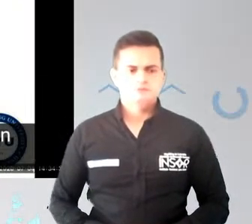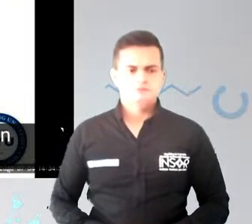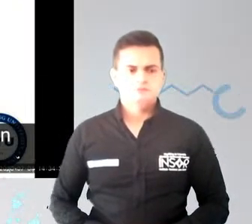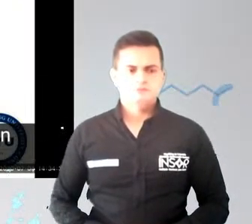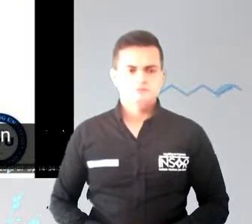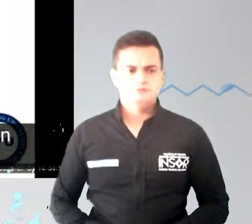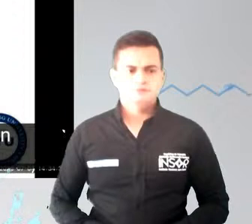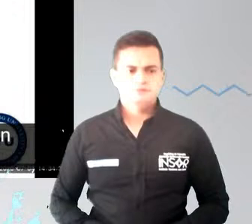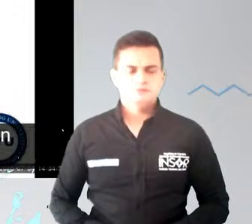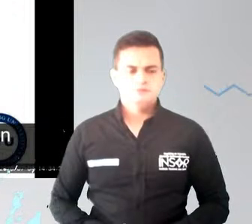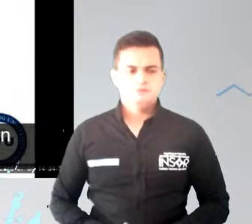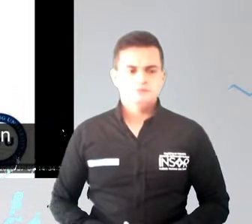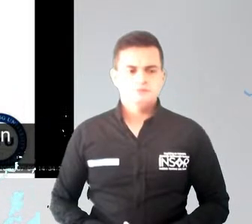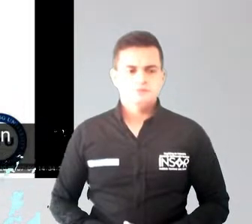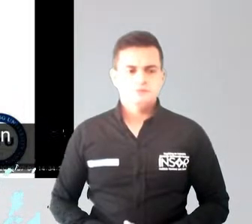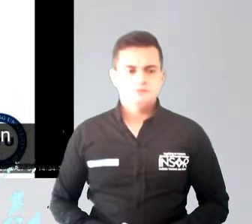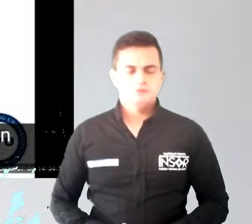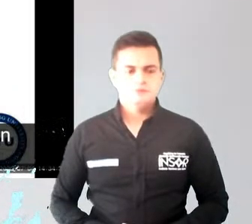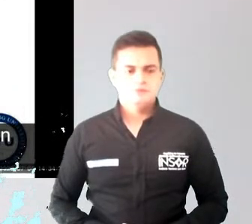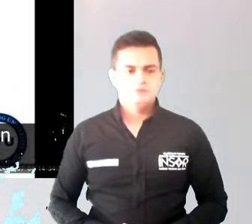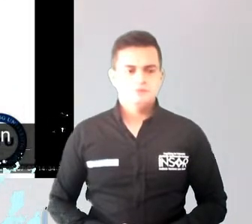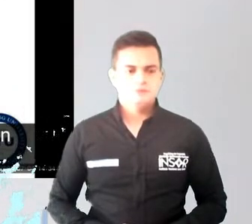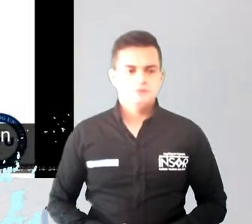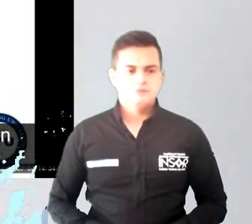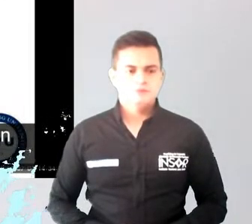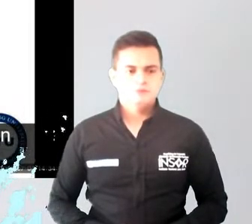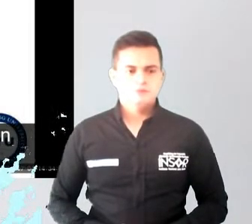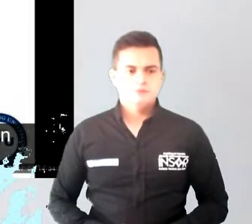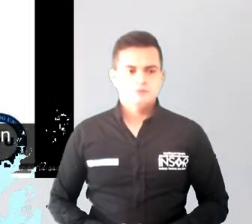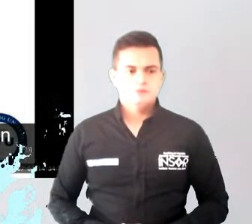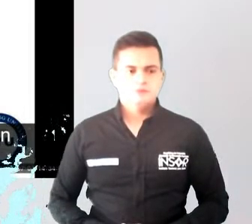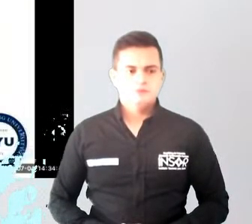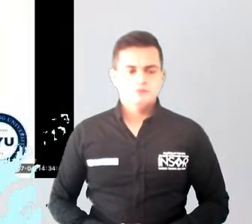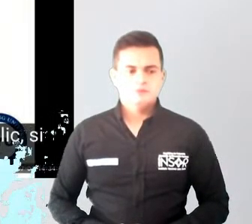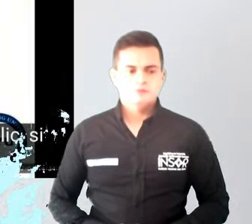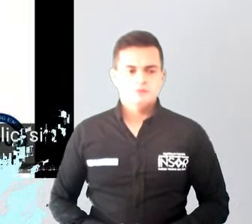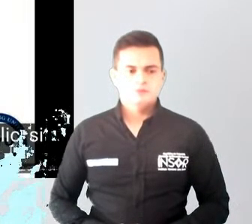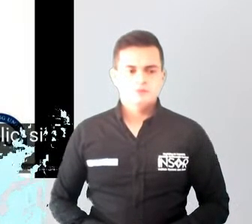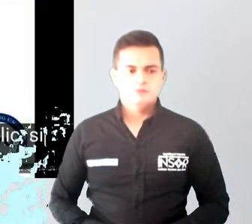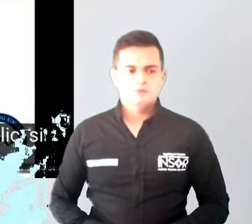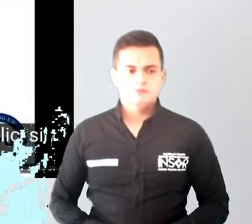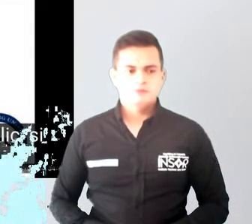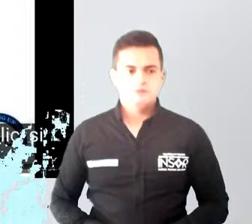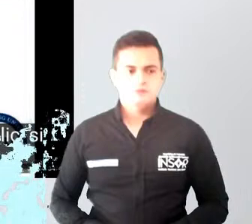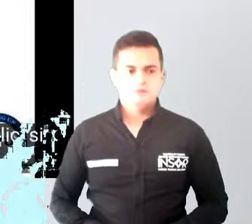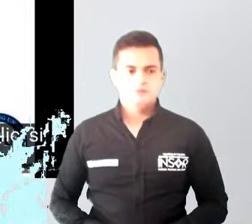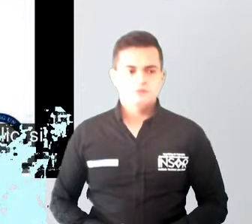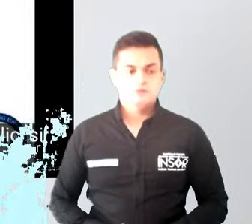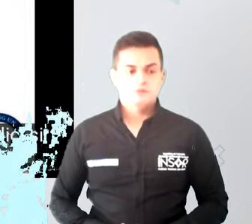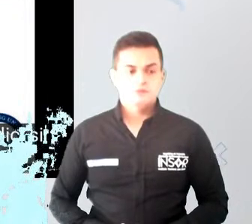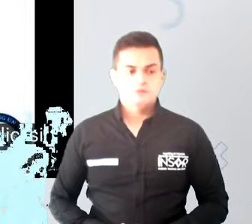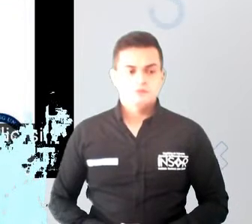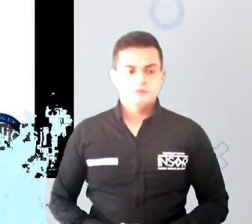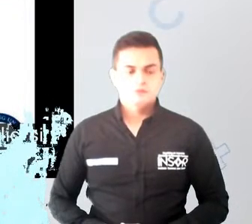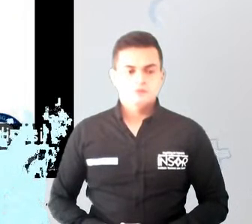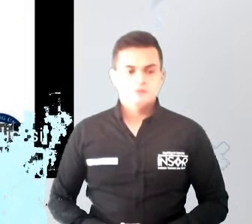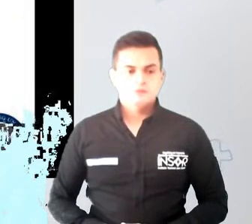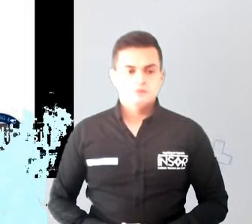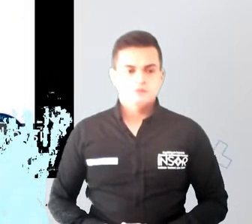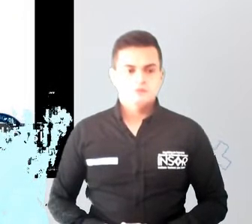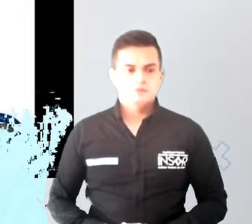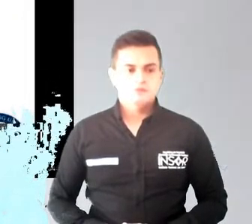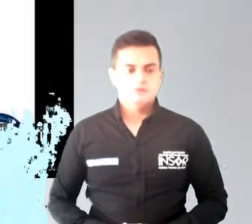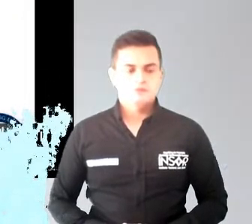investigación en los últimos 20 años se ha centrado en el aprendizaje en modalidades combinadas y en línea. Muchos de